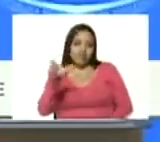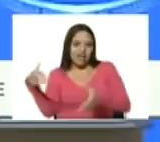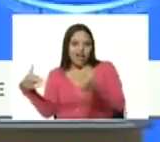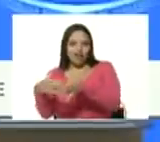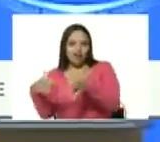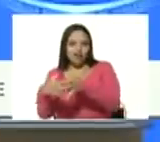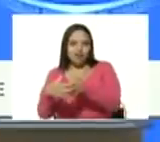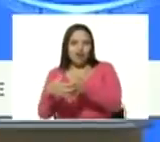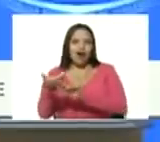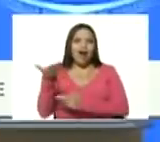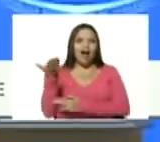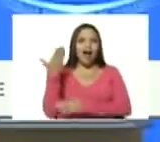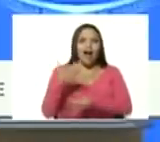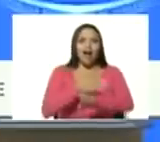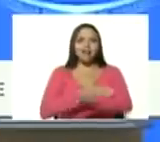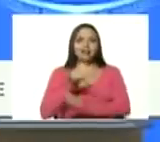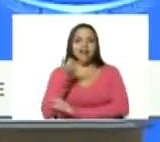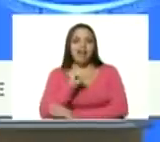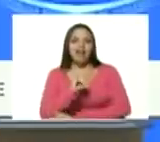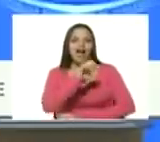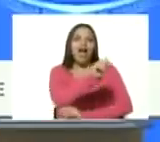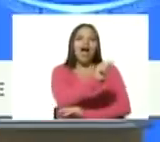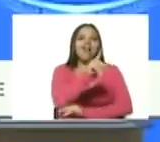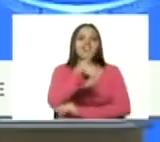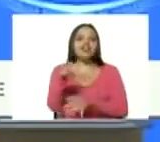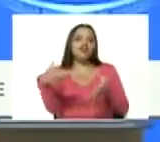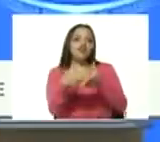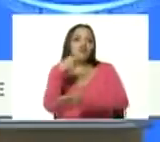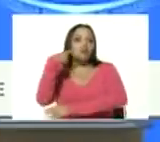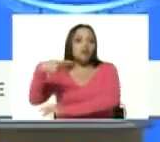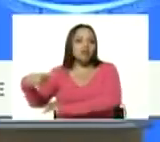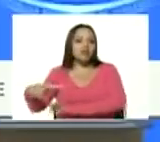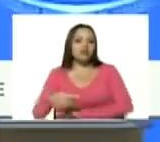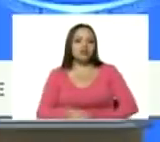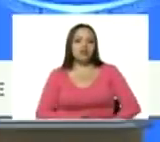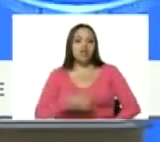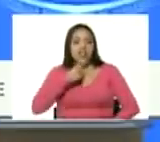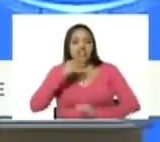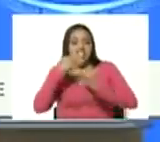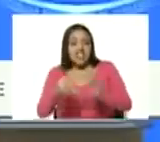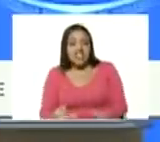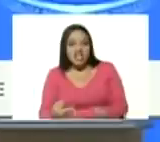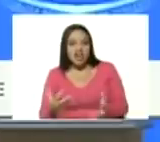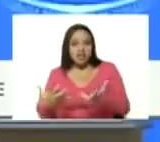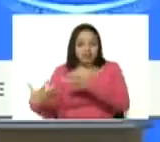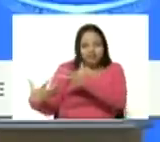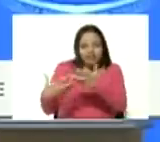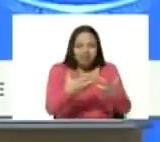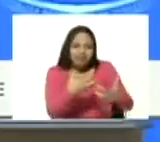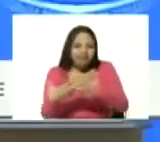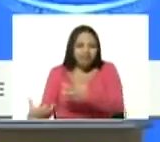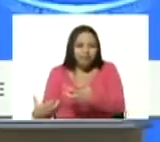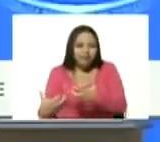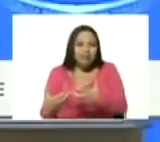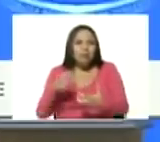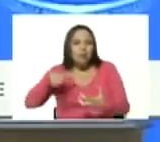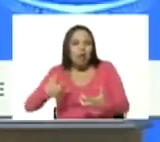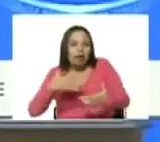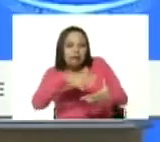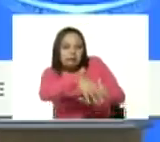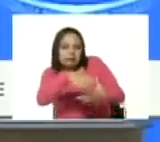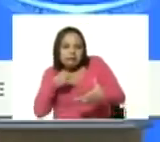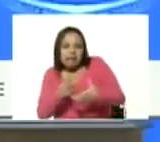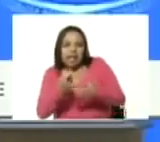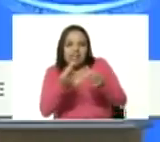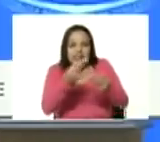que antiguamente se llamó Acción Democrática. Es una verdadera rapiña por el dinero. A esta hora que estamos hablando